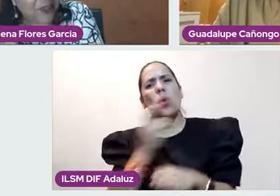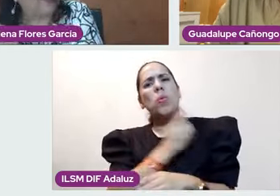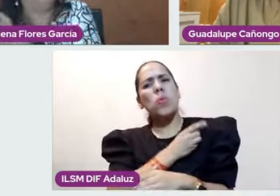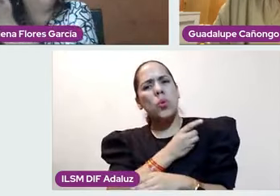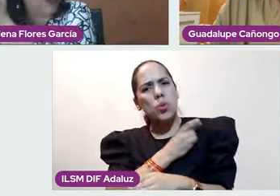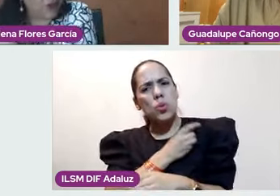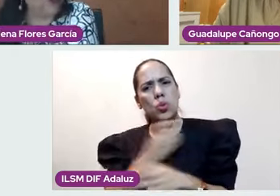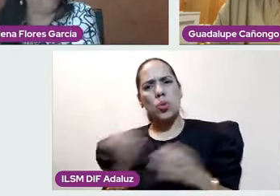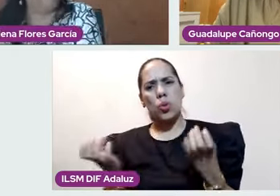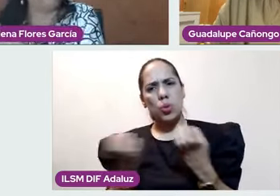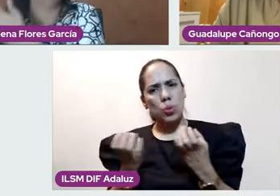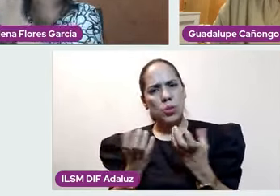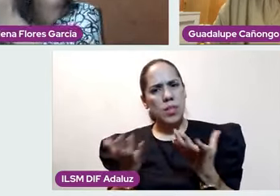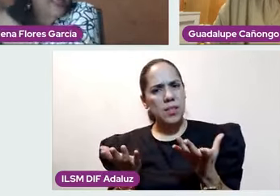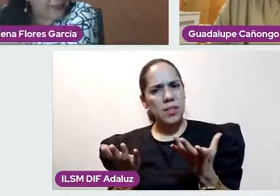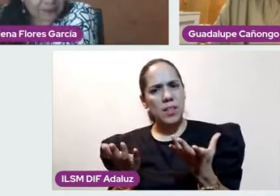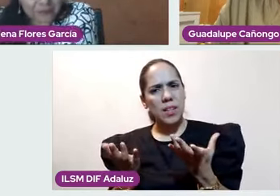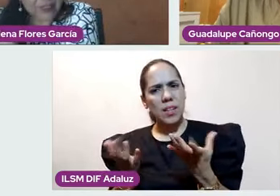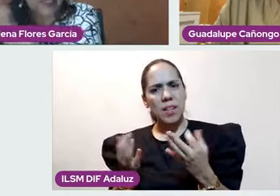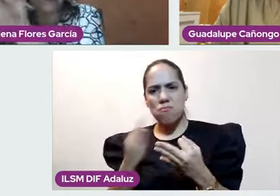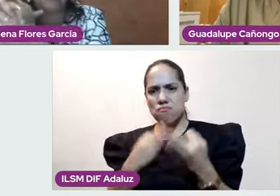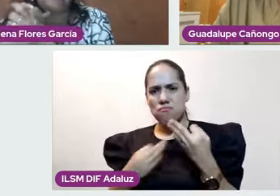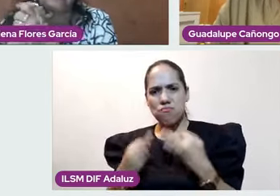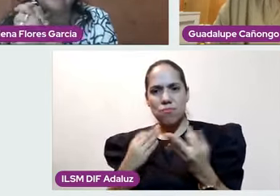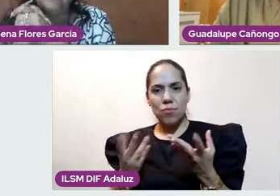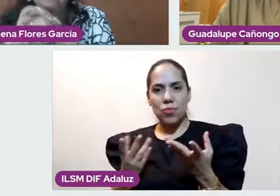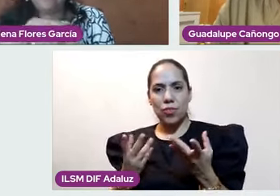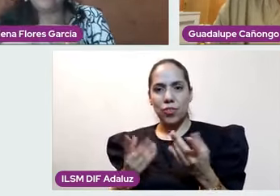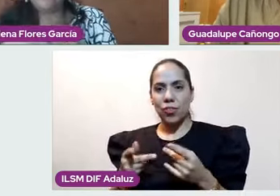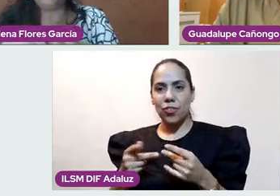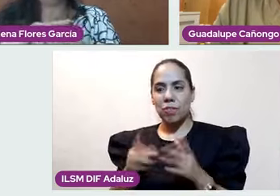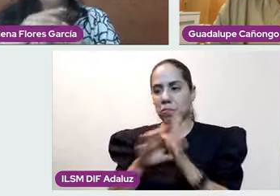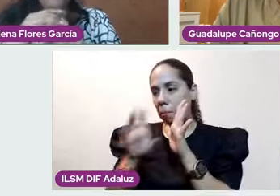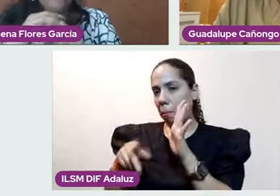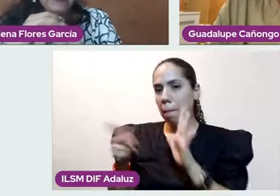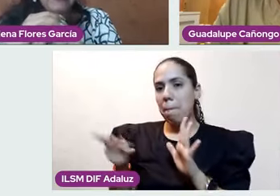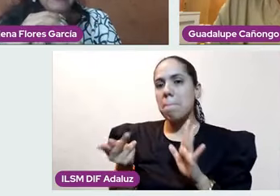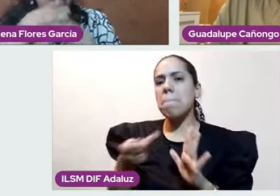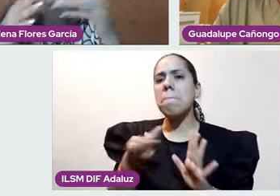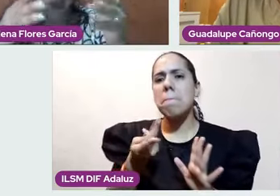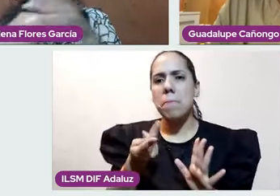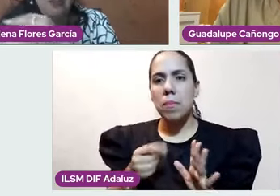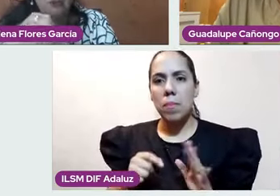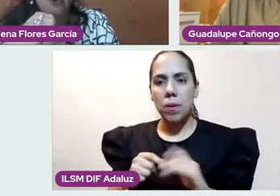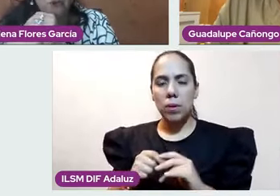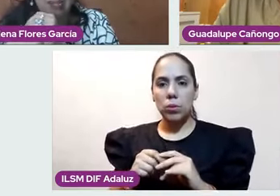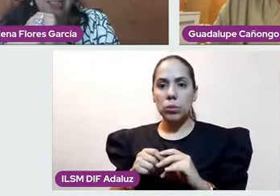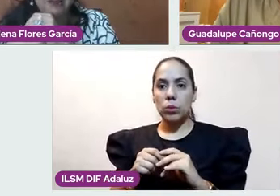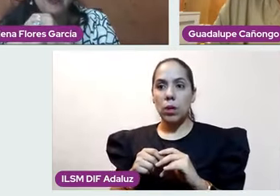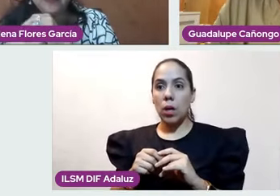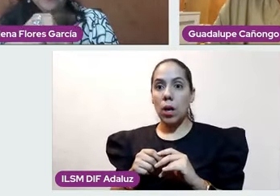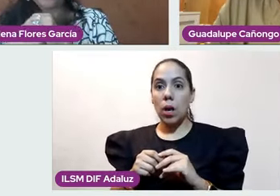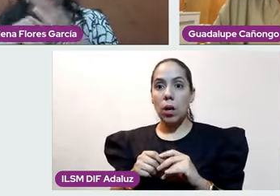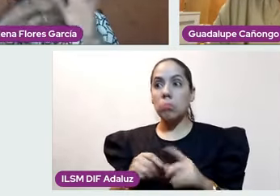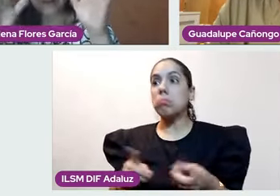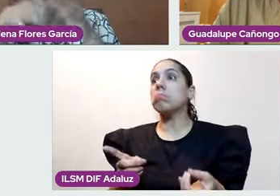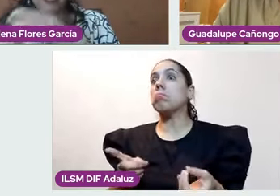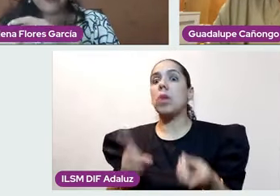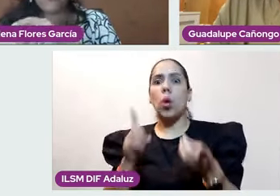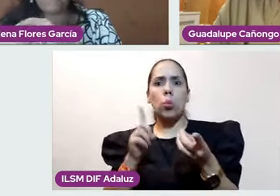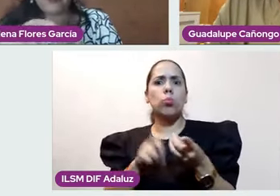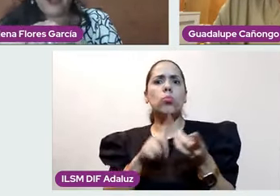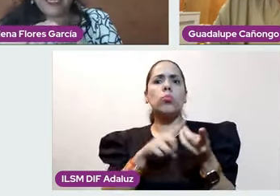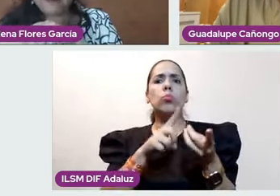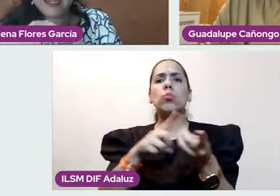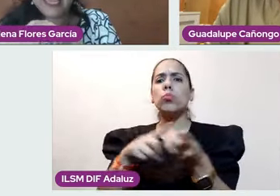decirte, oye, ¿no? ¿Dónde está tal institución? Y hoy lo googlean, ¿no? Por